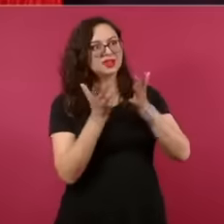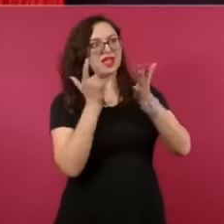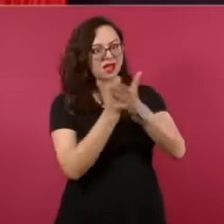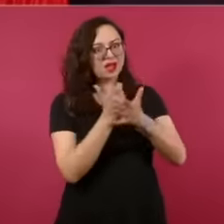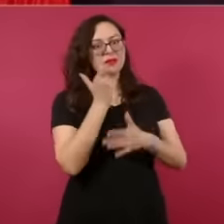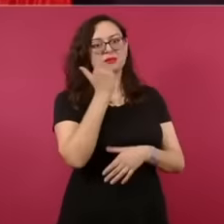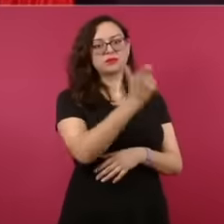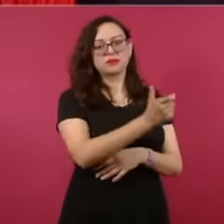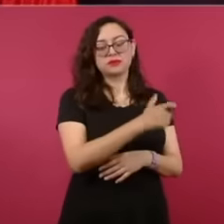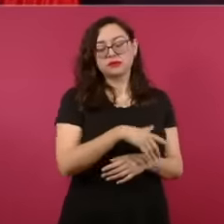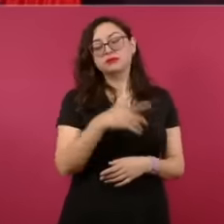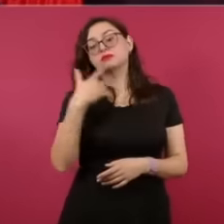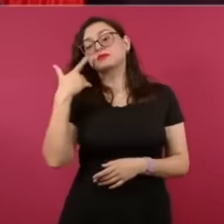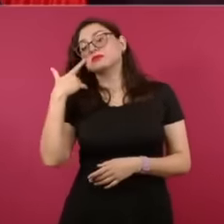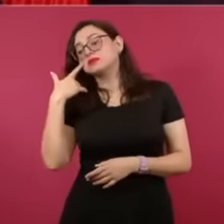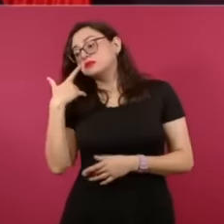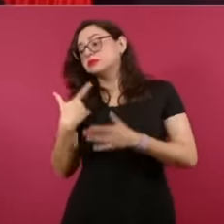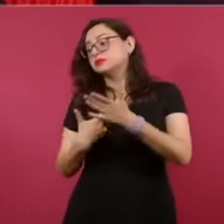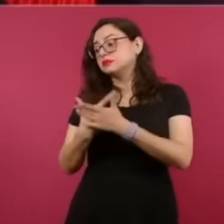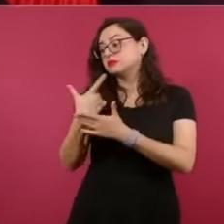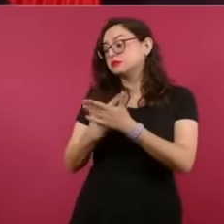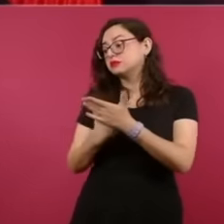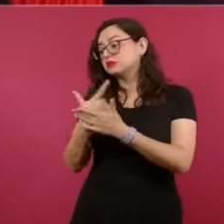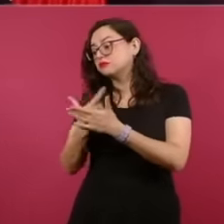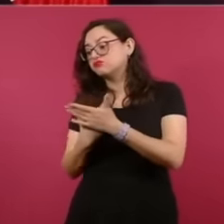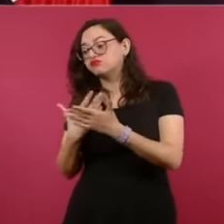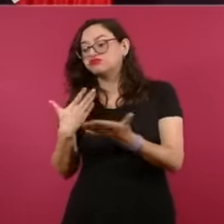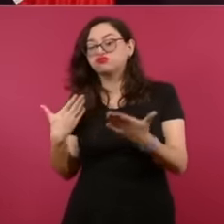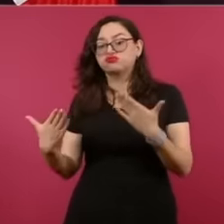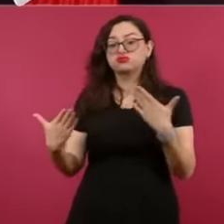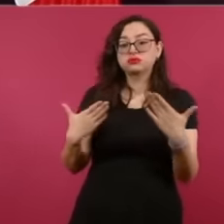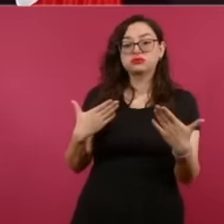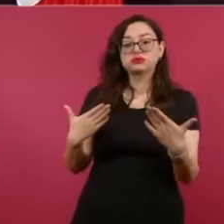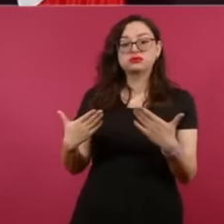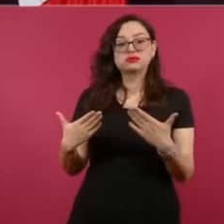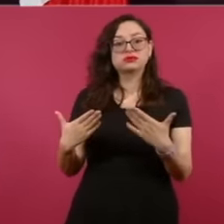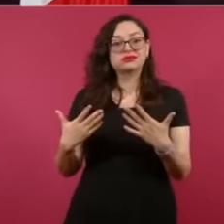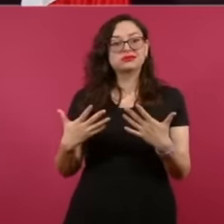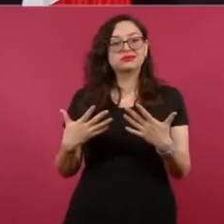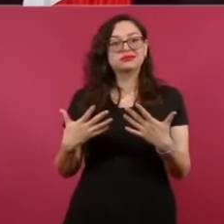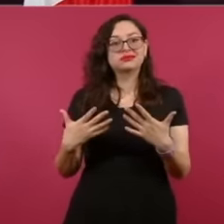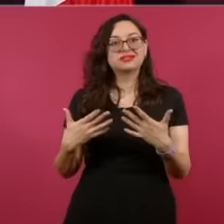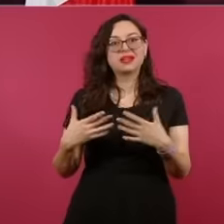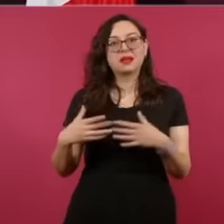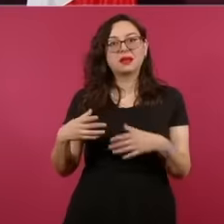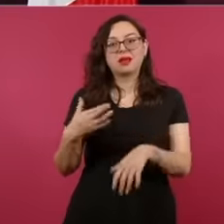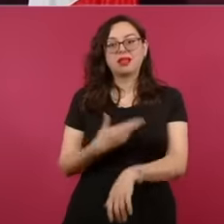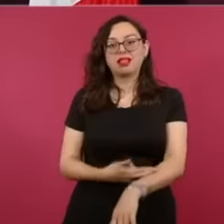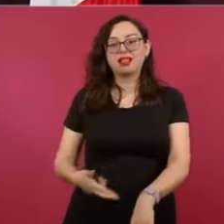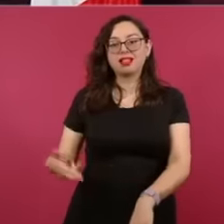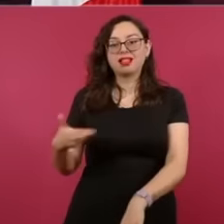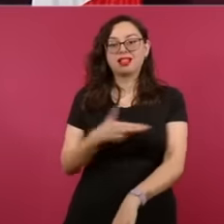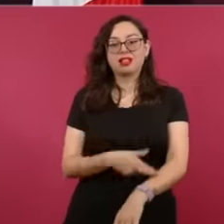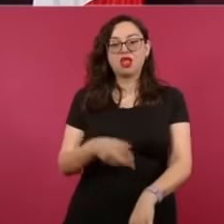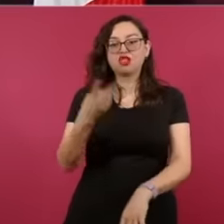Como 12, de una a dos semanas, sin